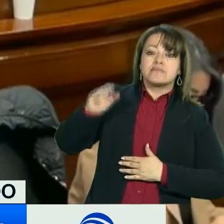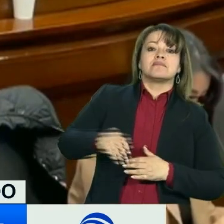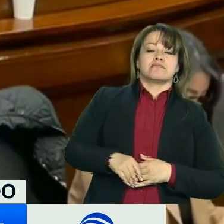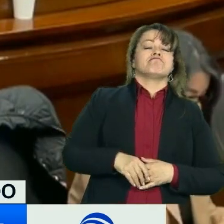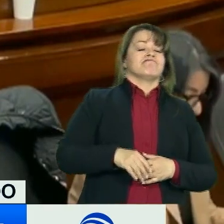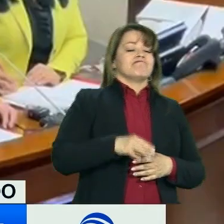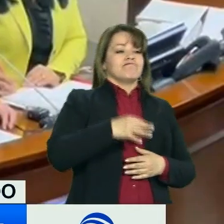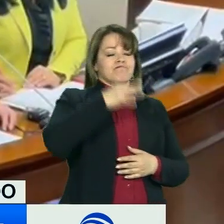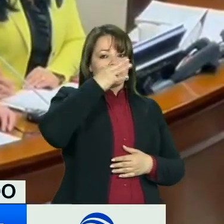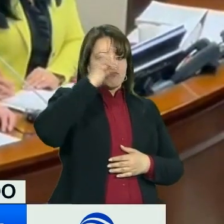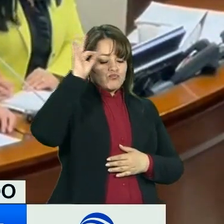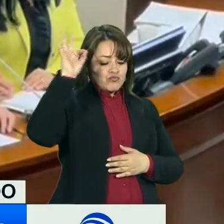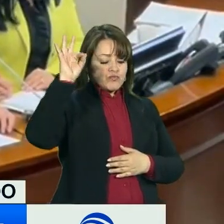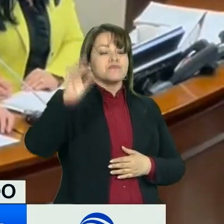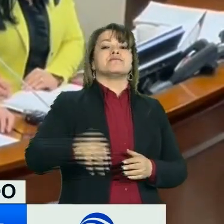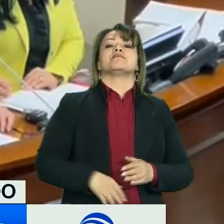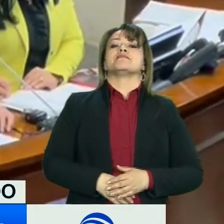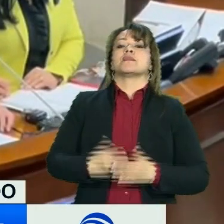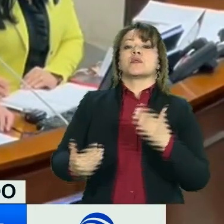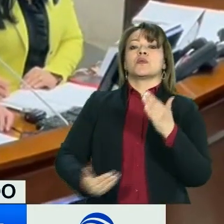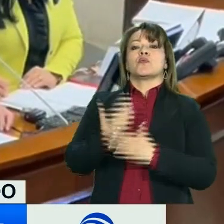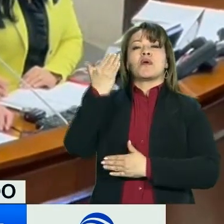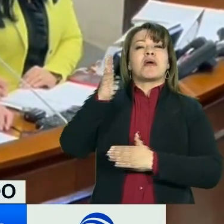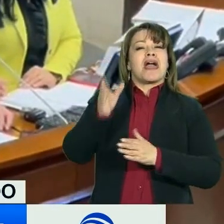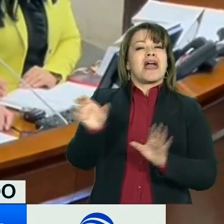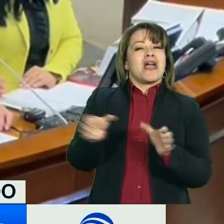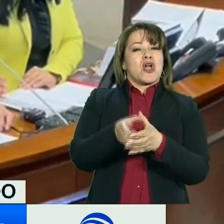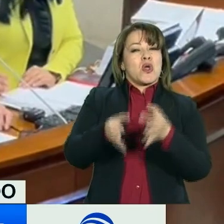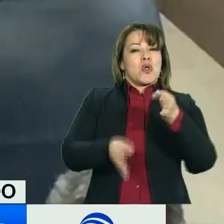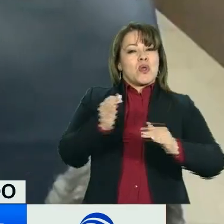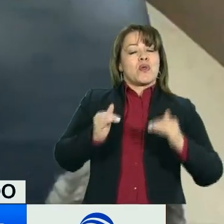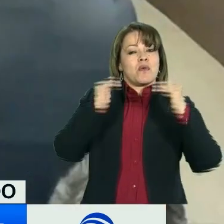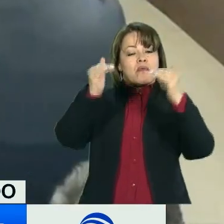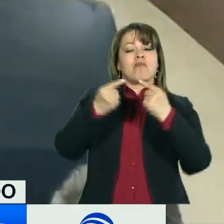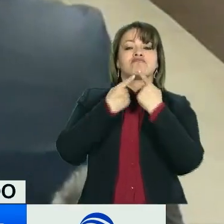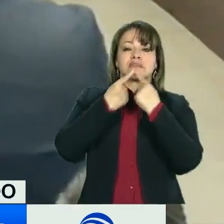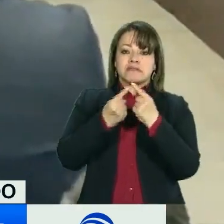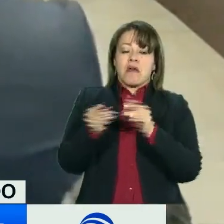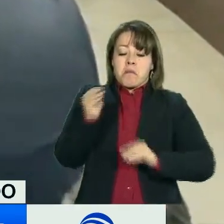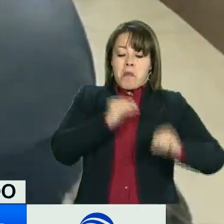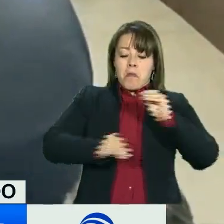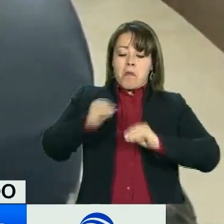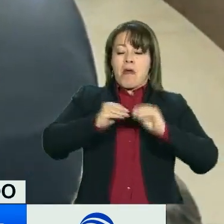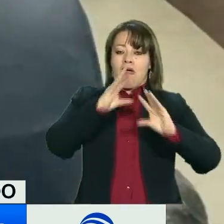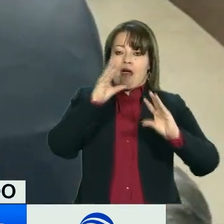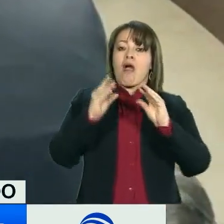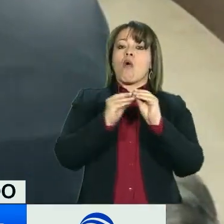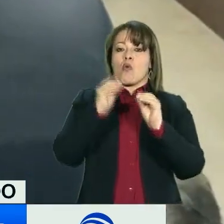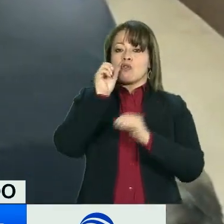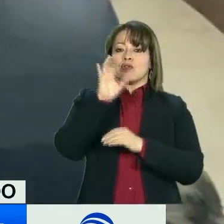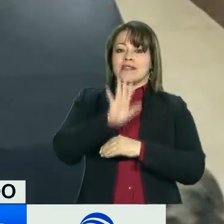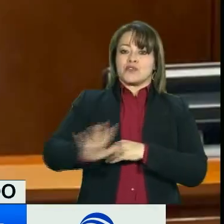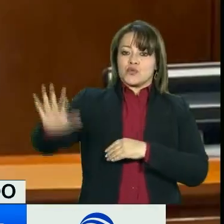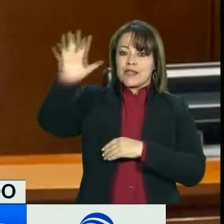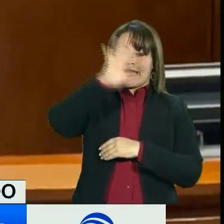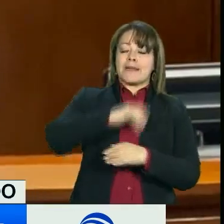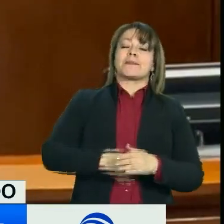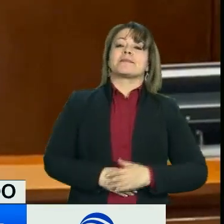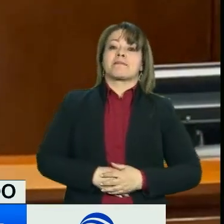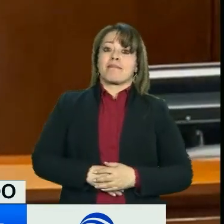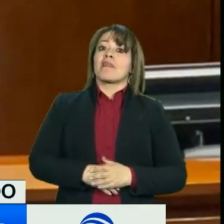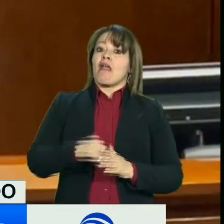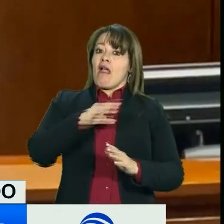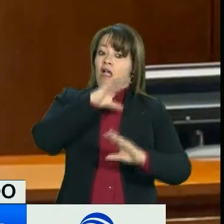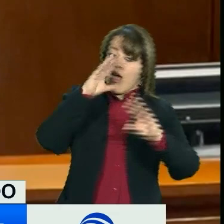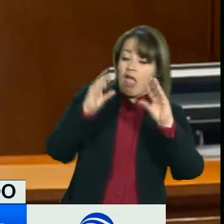Sí, juro. El nuevo magistrado aseguró que se debe construir el acuerdo nacional. El acuerdo